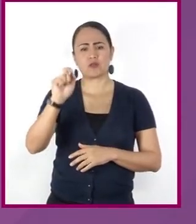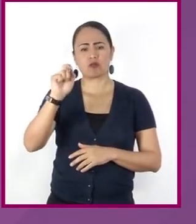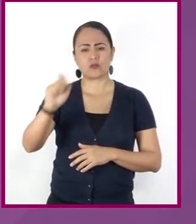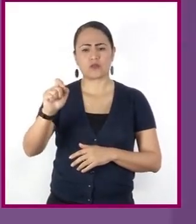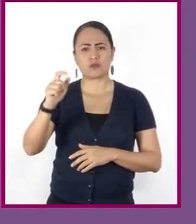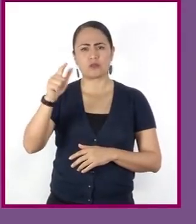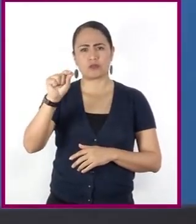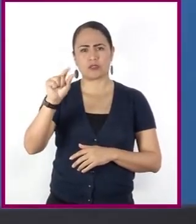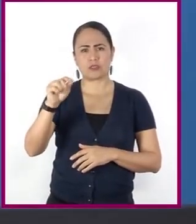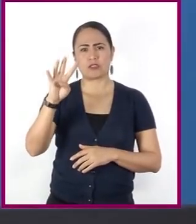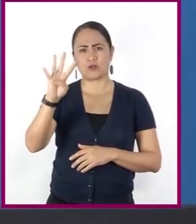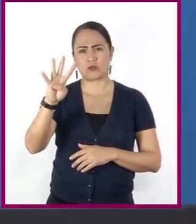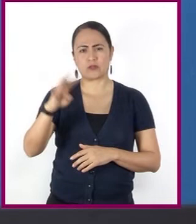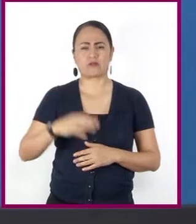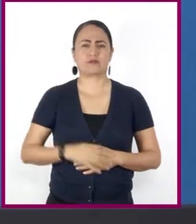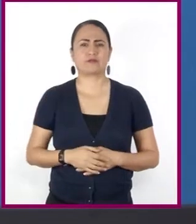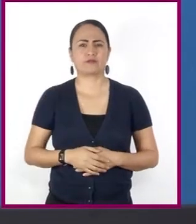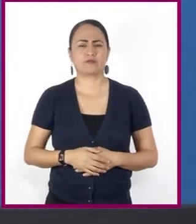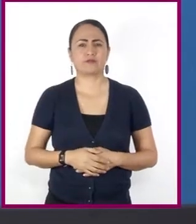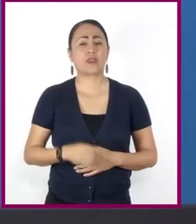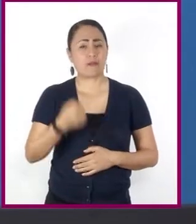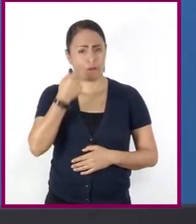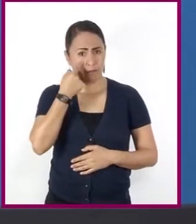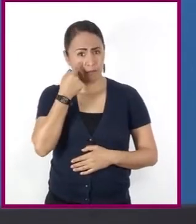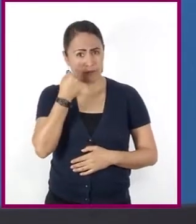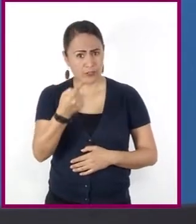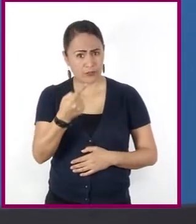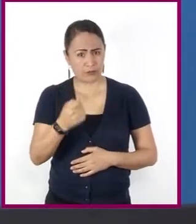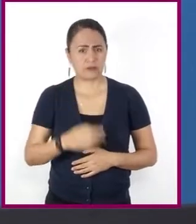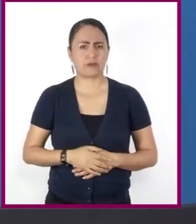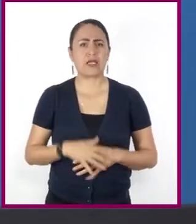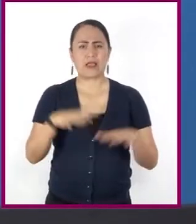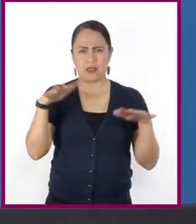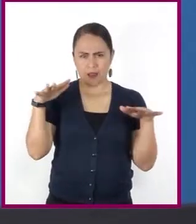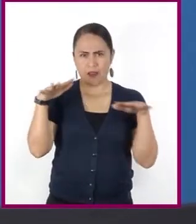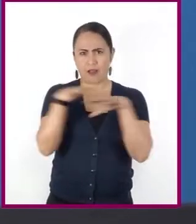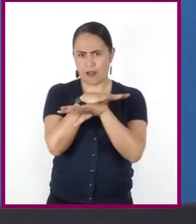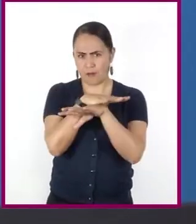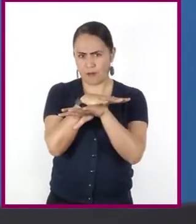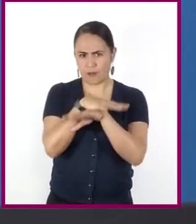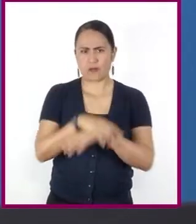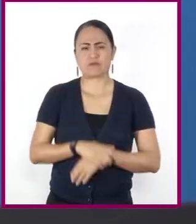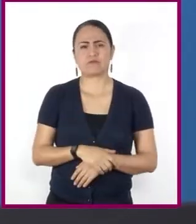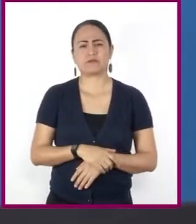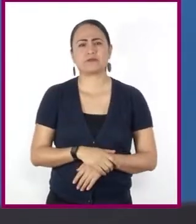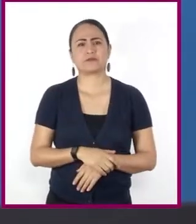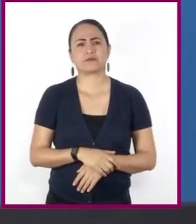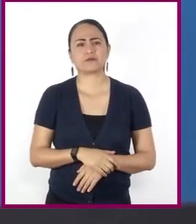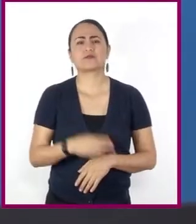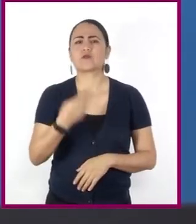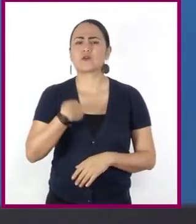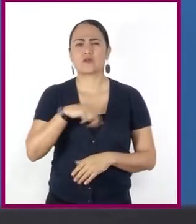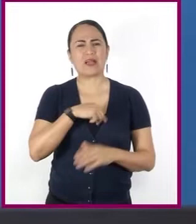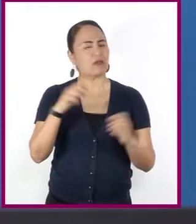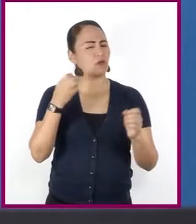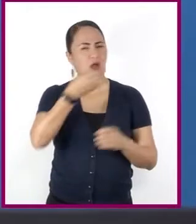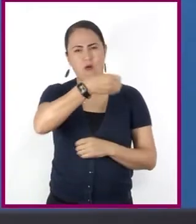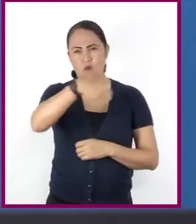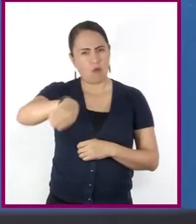1.258.74 gramos. Fíjense que para resolver esta conversión, operativamente aplicamos la regla de